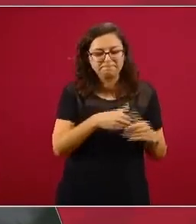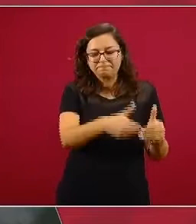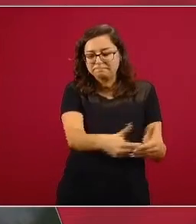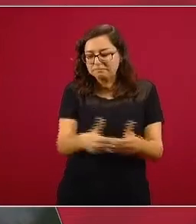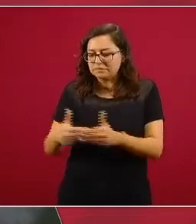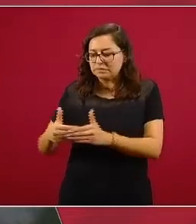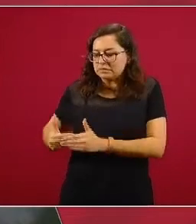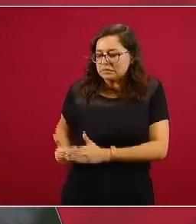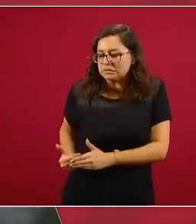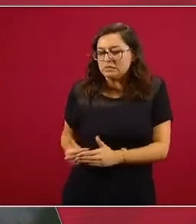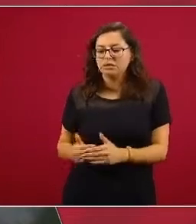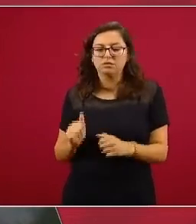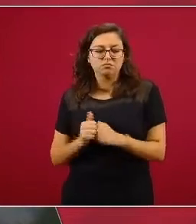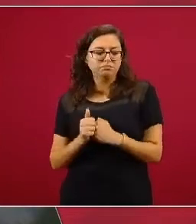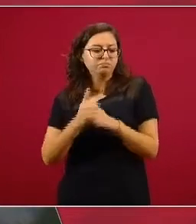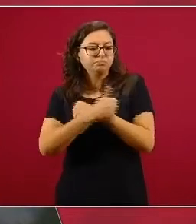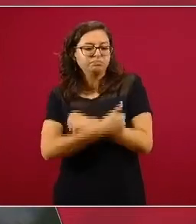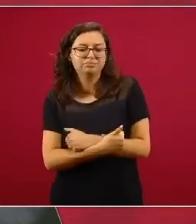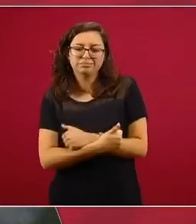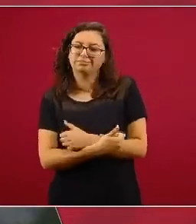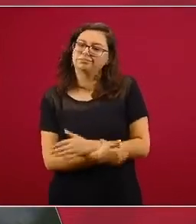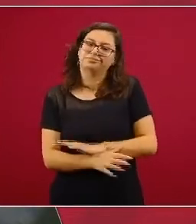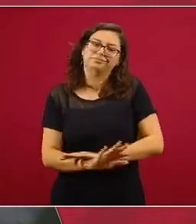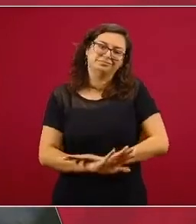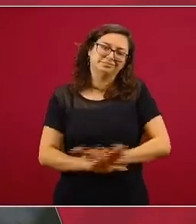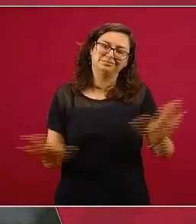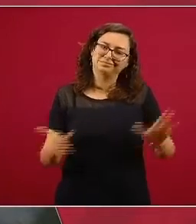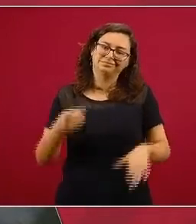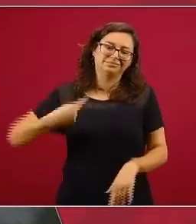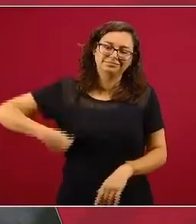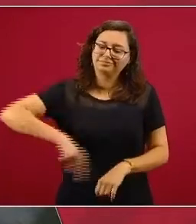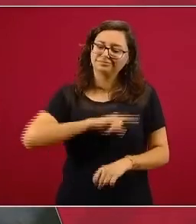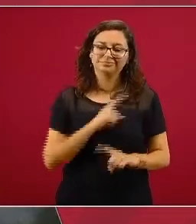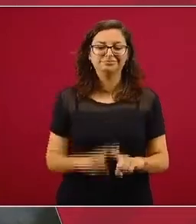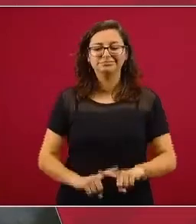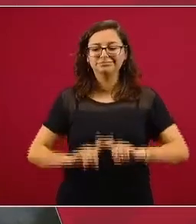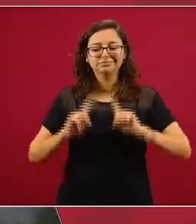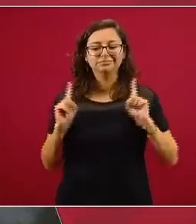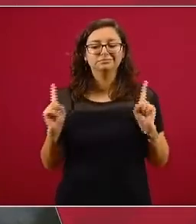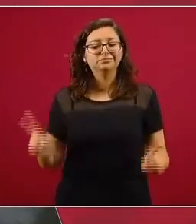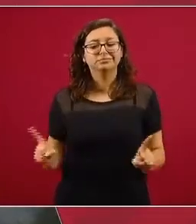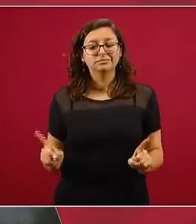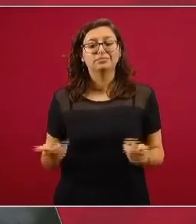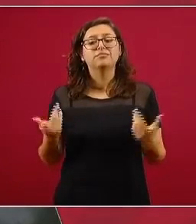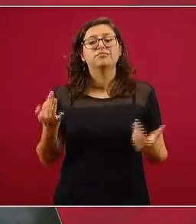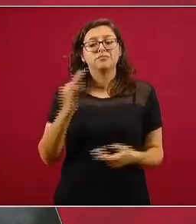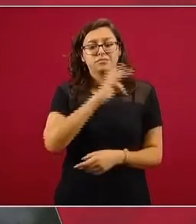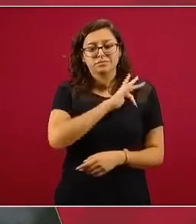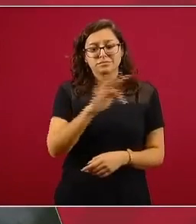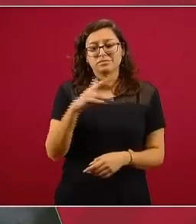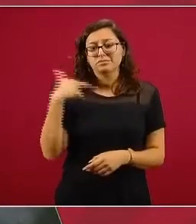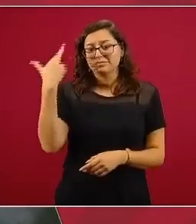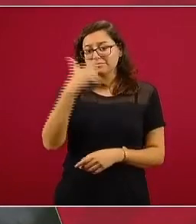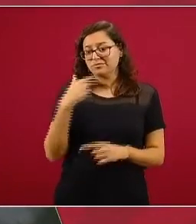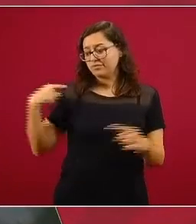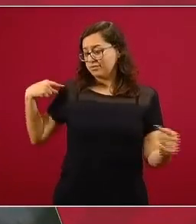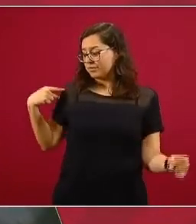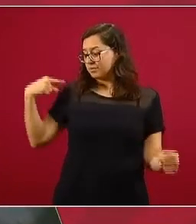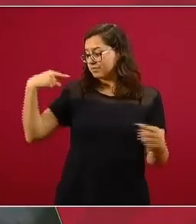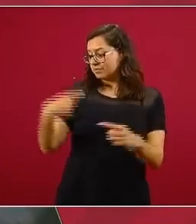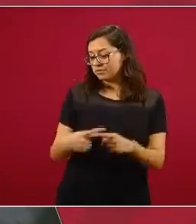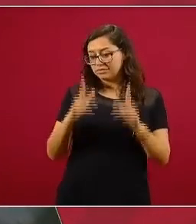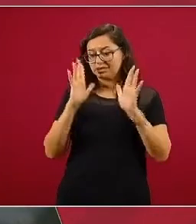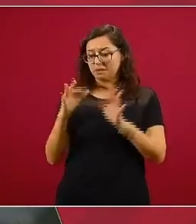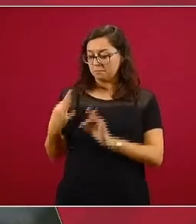etc. Nosotros, por convicción, se puede revisar, llevamos 199